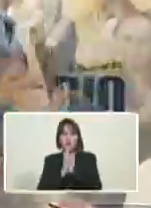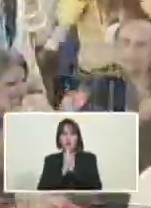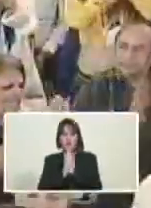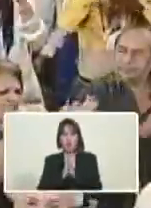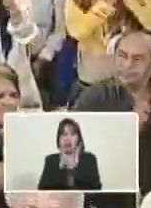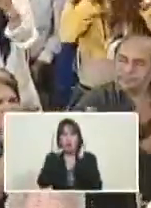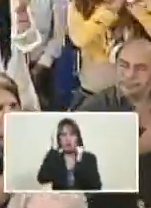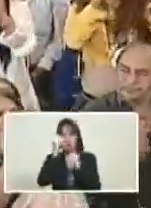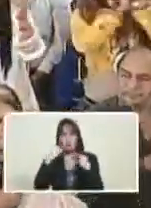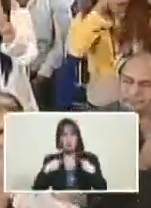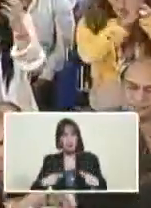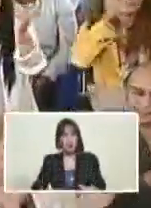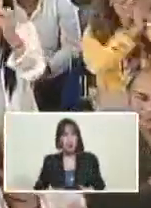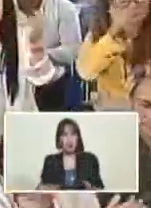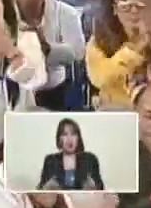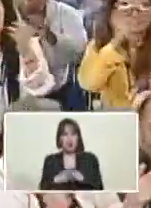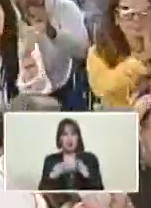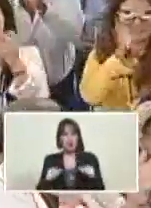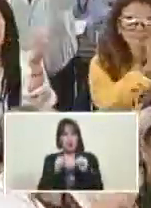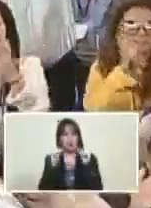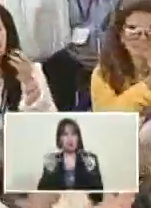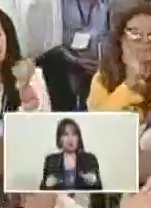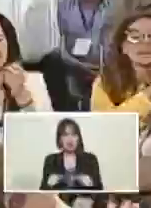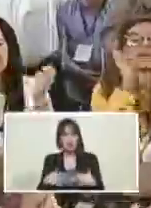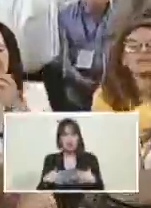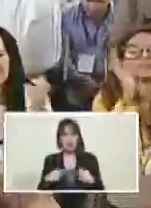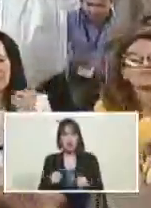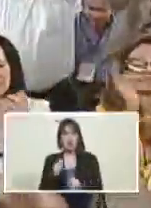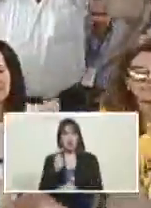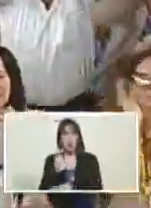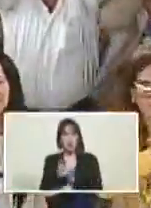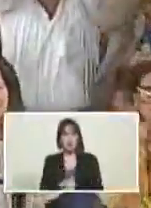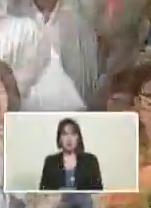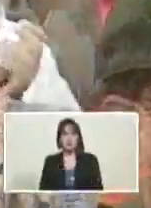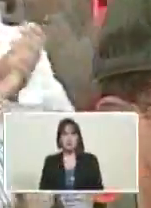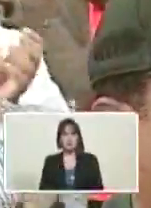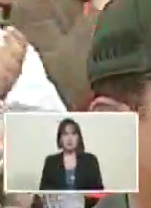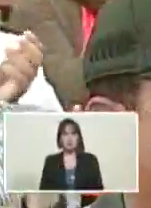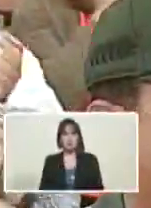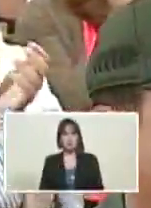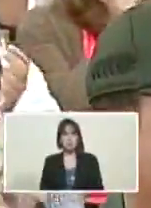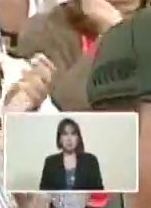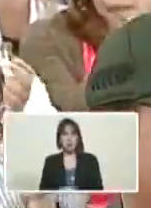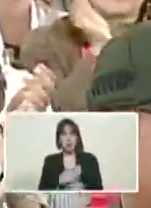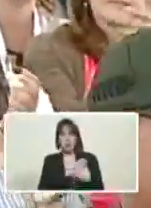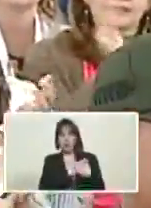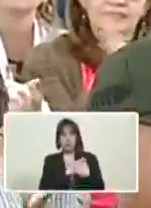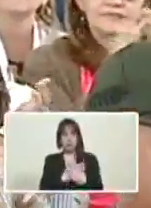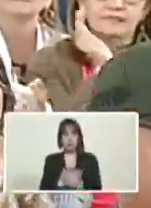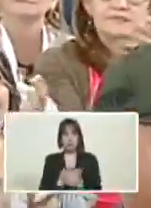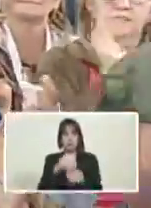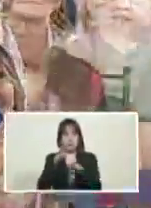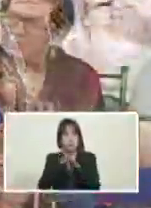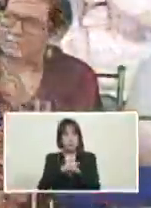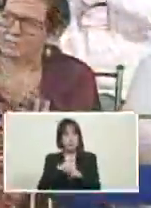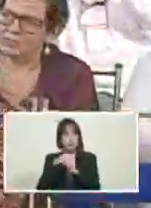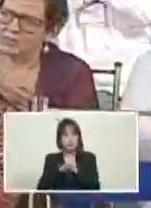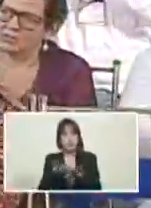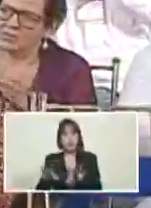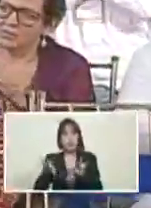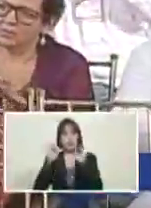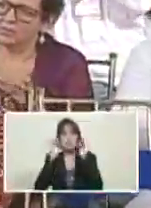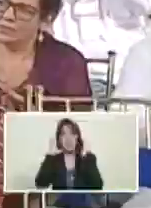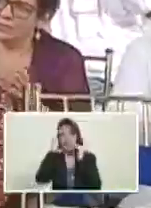Dios. Le pido a todo el sistema de salud del país, vamos a darle un trato especial a la mujer